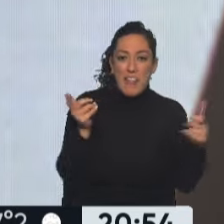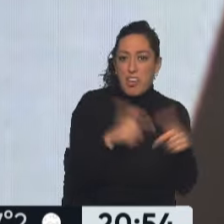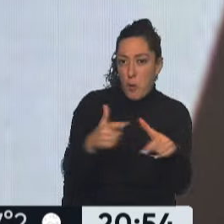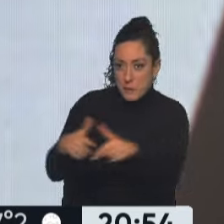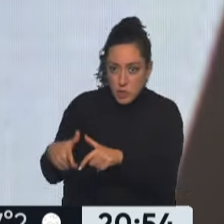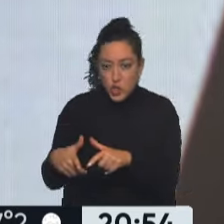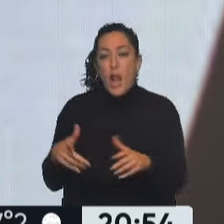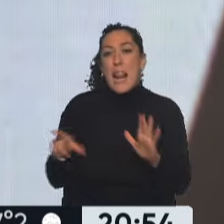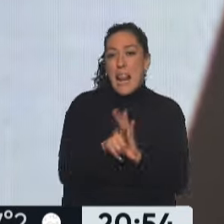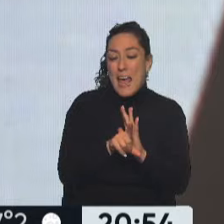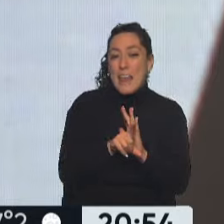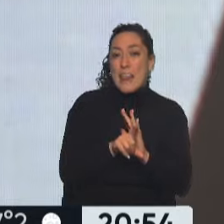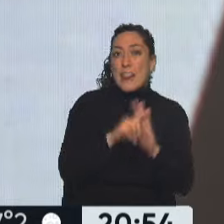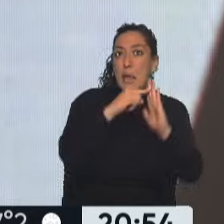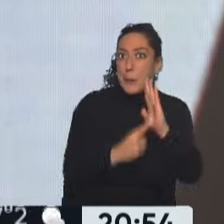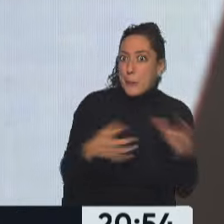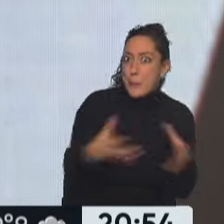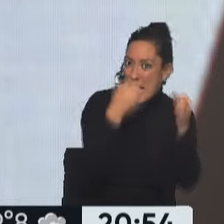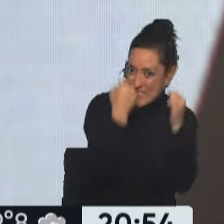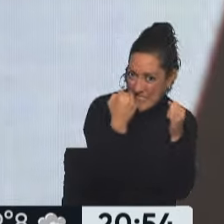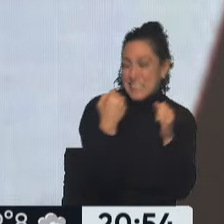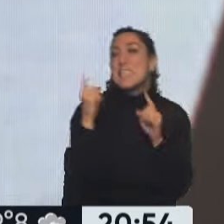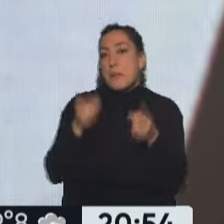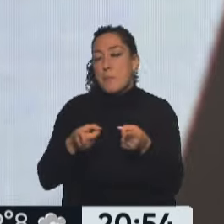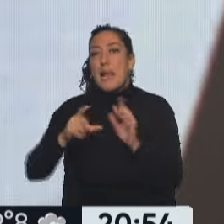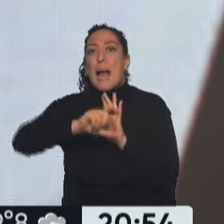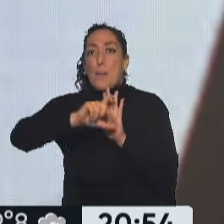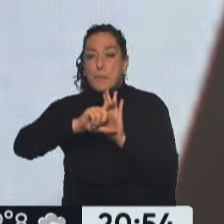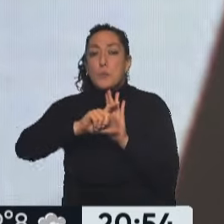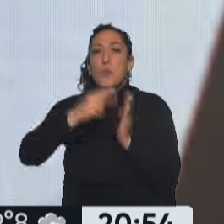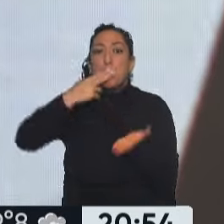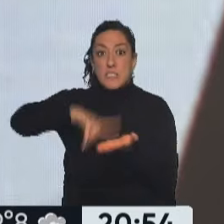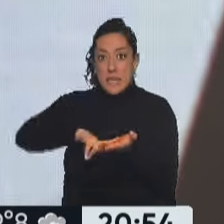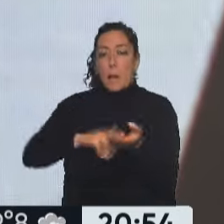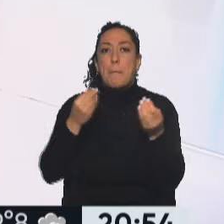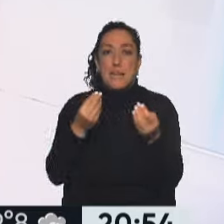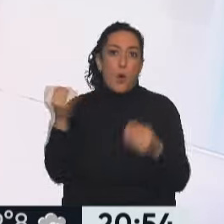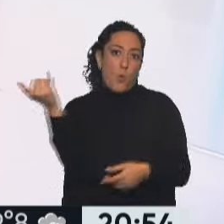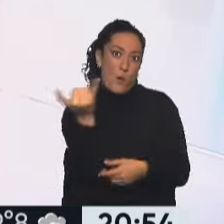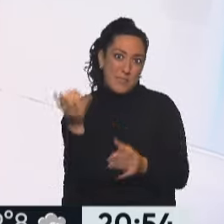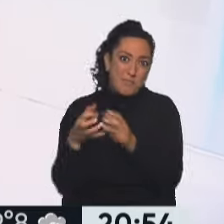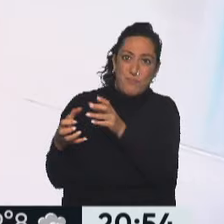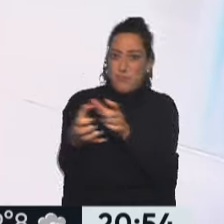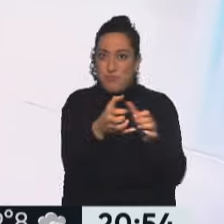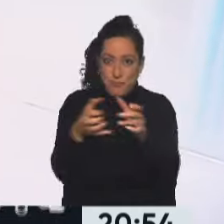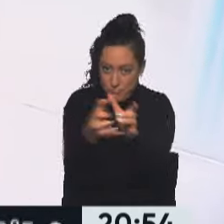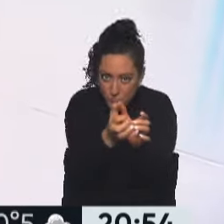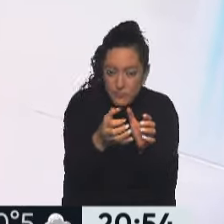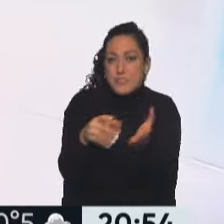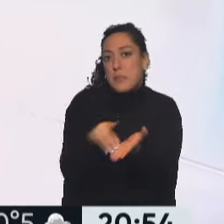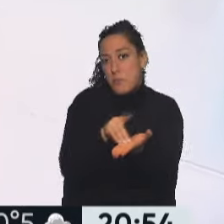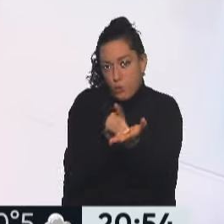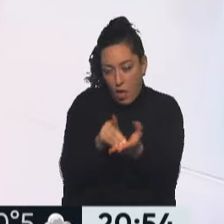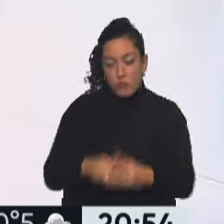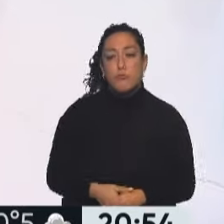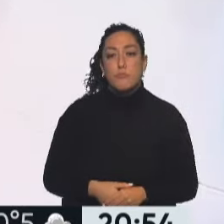de la ley bases y el capítulo fiscal para tratarlo el jueves en el recinto, en la Cámara de Diputados. Pero no